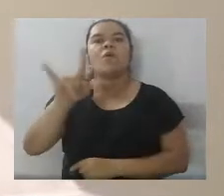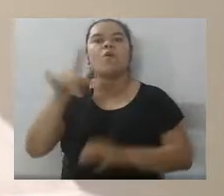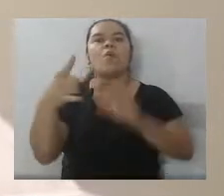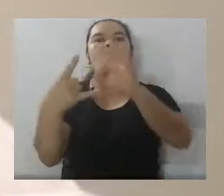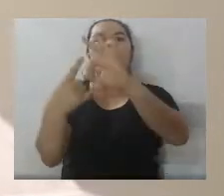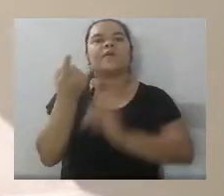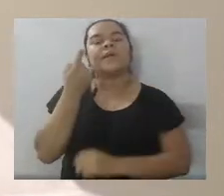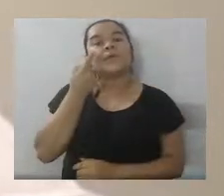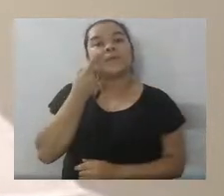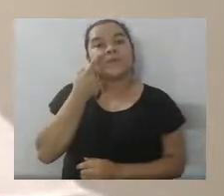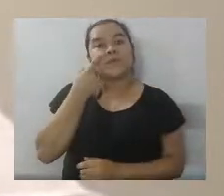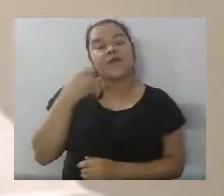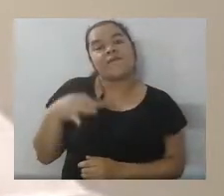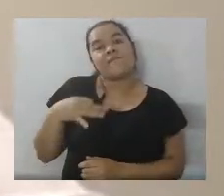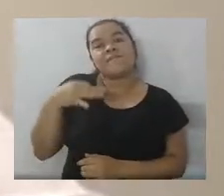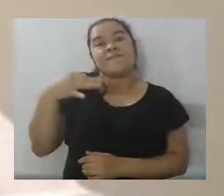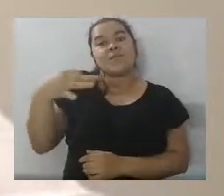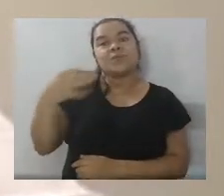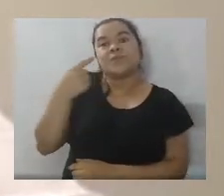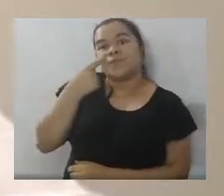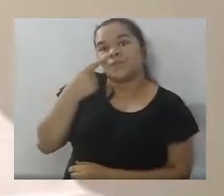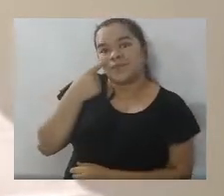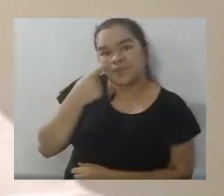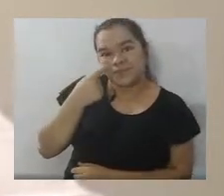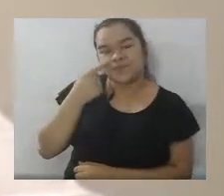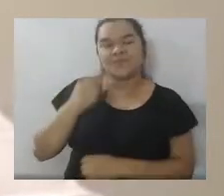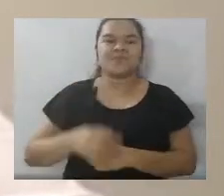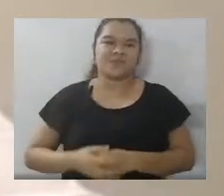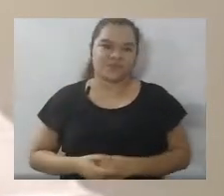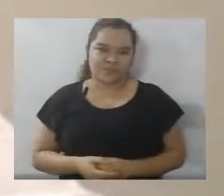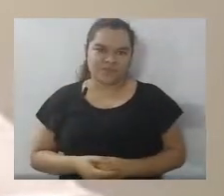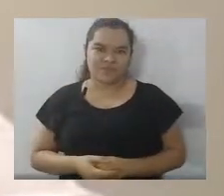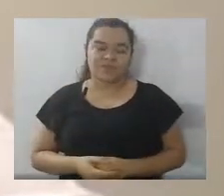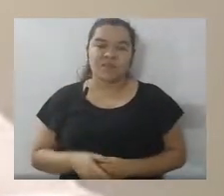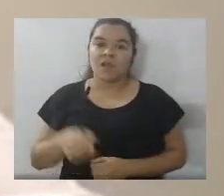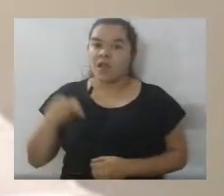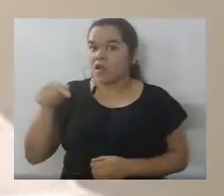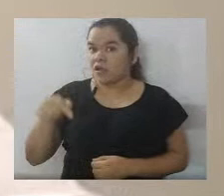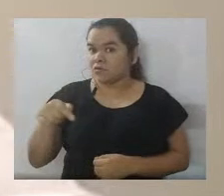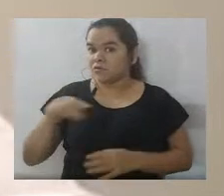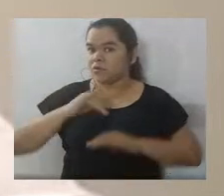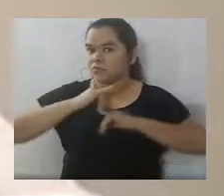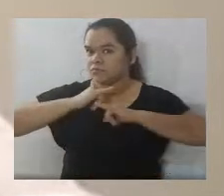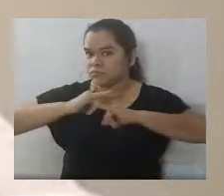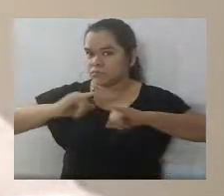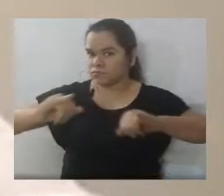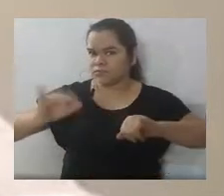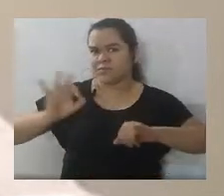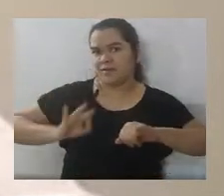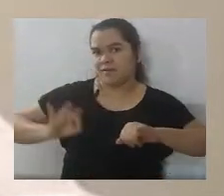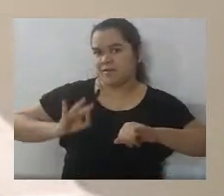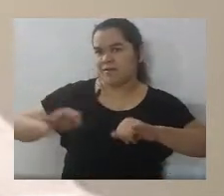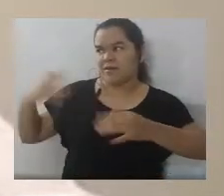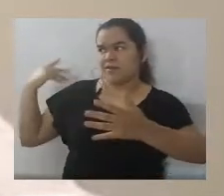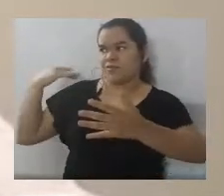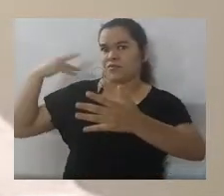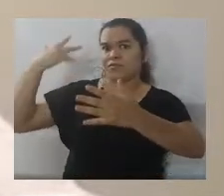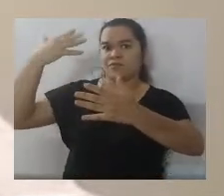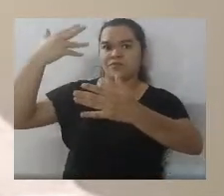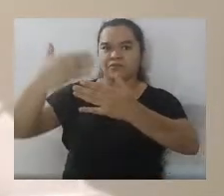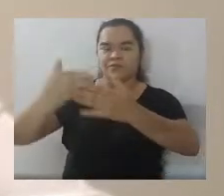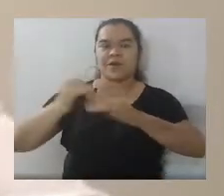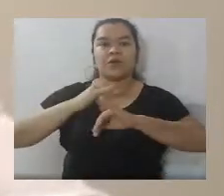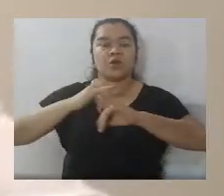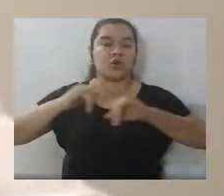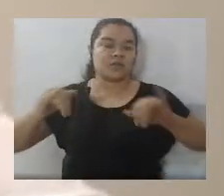con tu futuro. Contarles que esta actividad se realiza hace muchos años en nuestra universidad de manera presencial